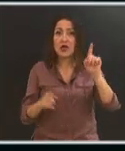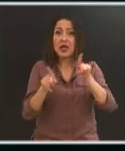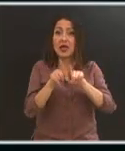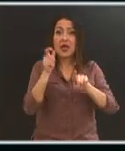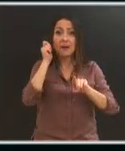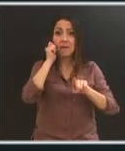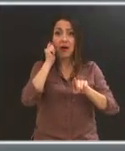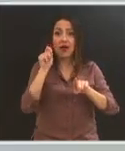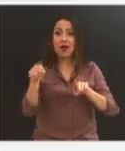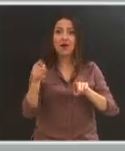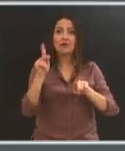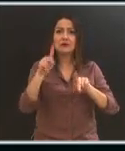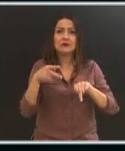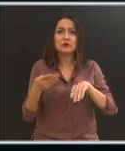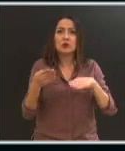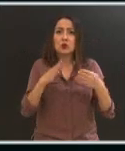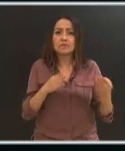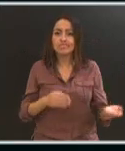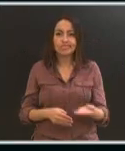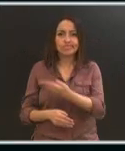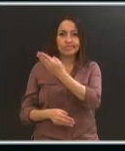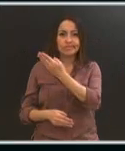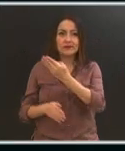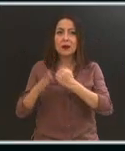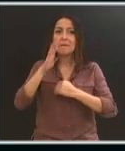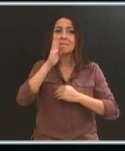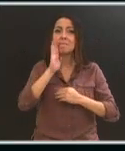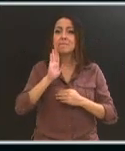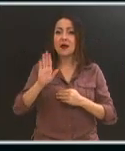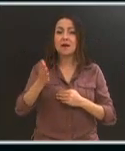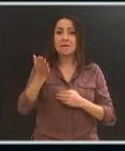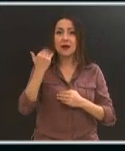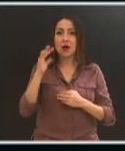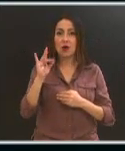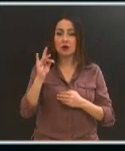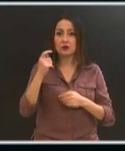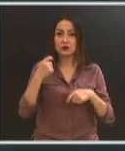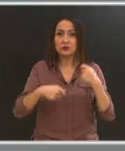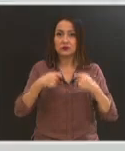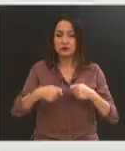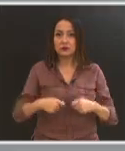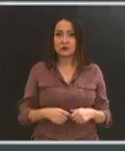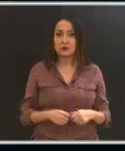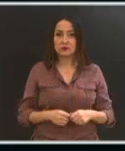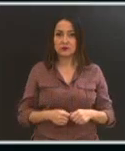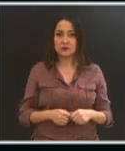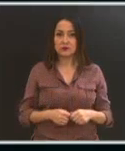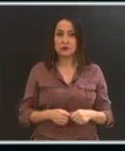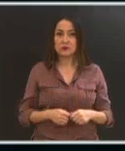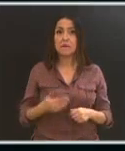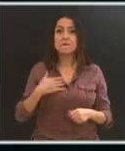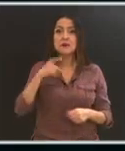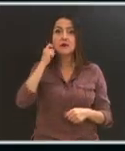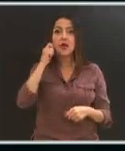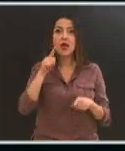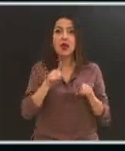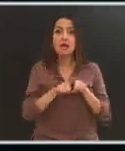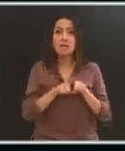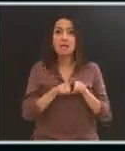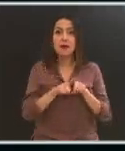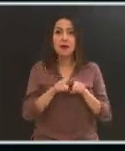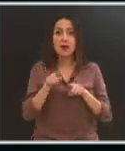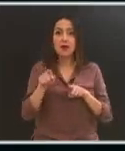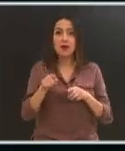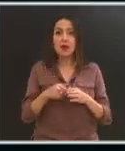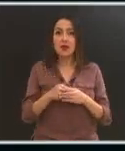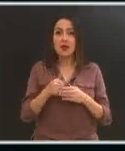José Castro, mujer fallecida tras el tiroteo en un bar capitalino el pasado 8 de septiembre. Mi hermana ha dejado niñas,